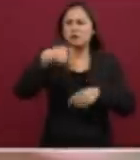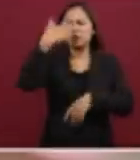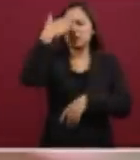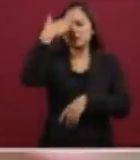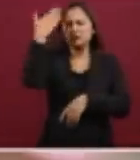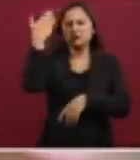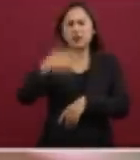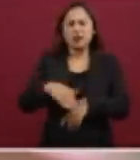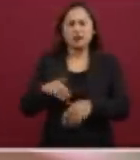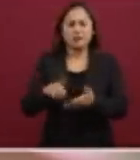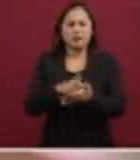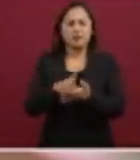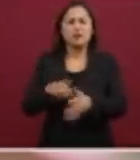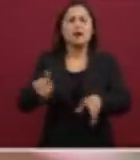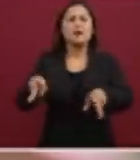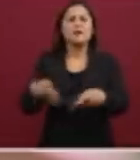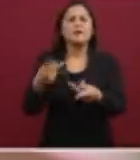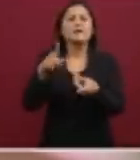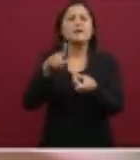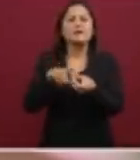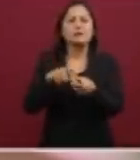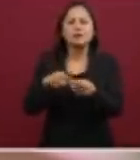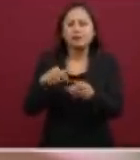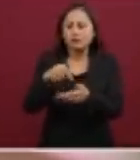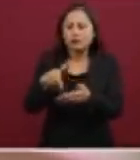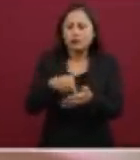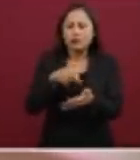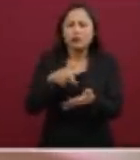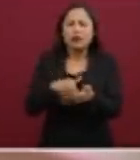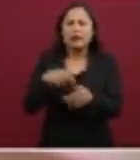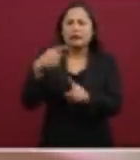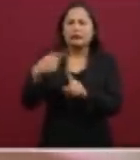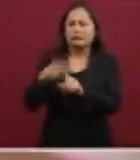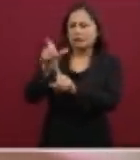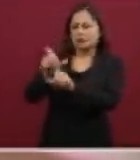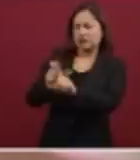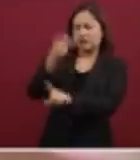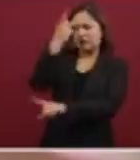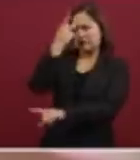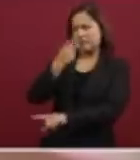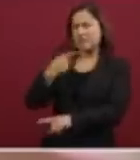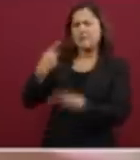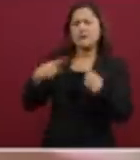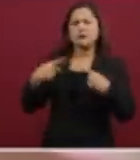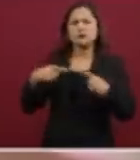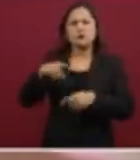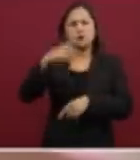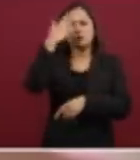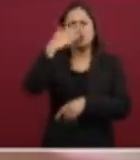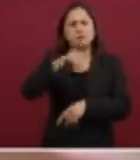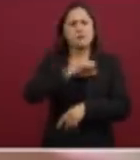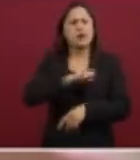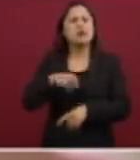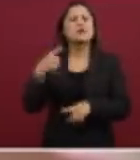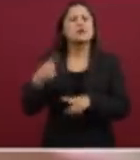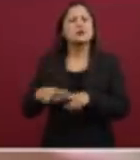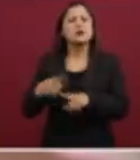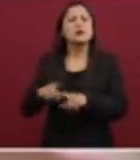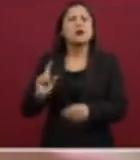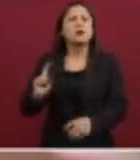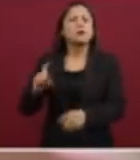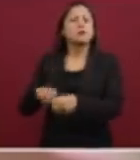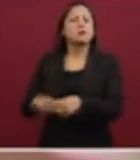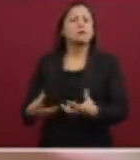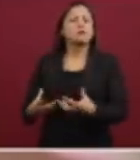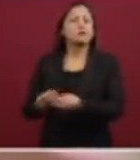dónde, quiénes son los malandrines y también la evidente protección policiaca o militar. En síntesis,